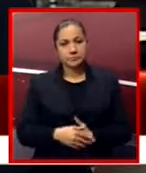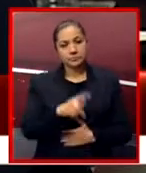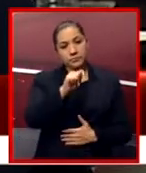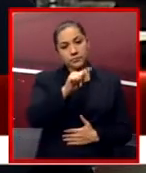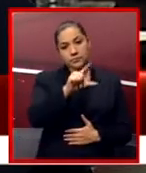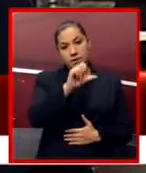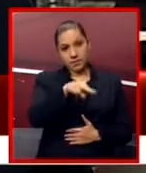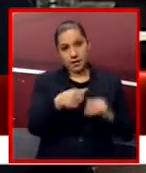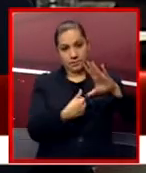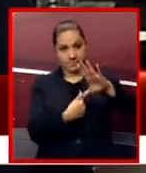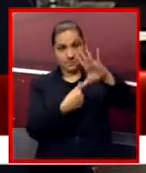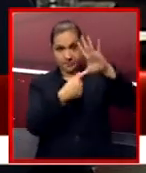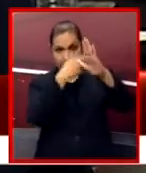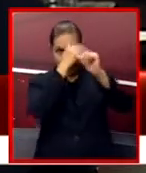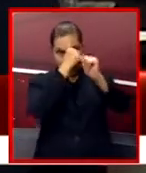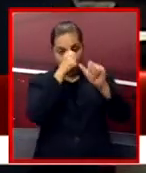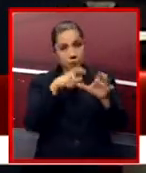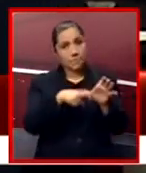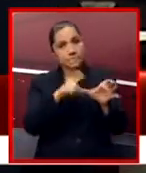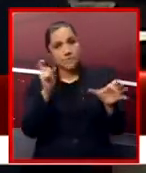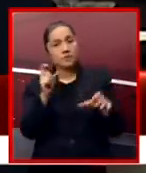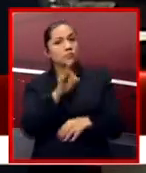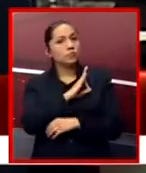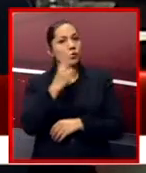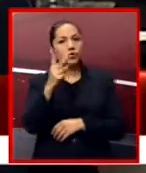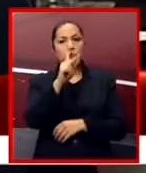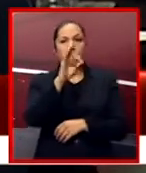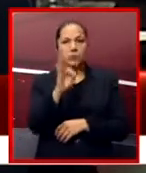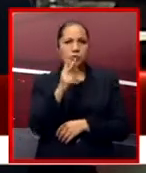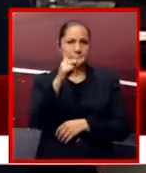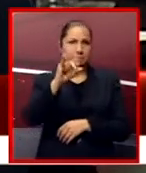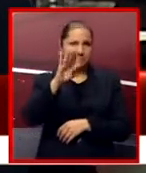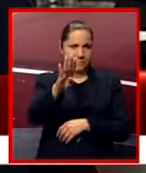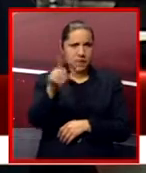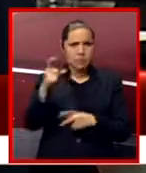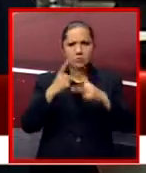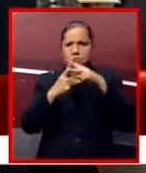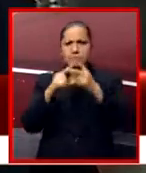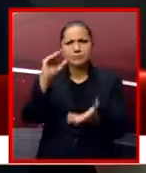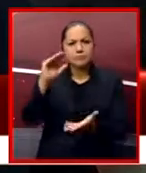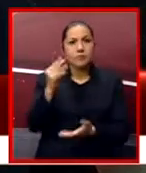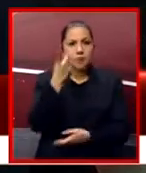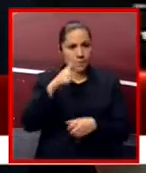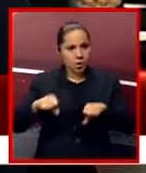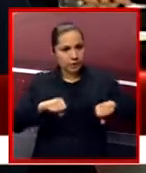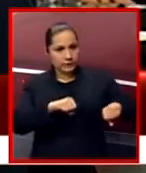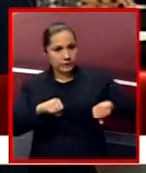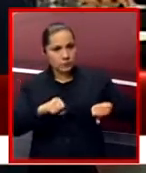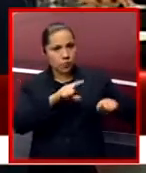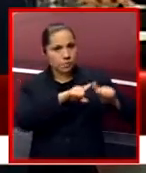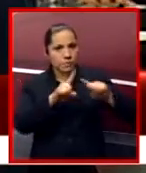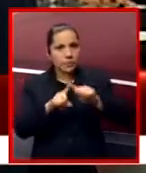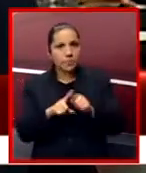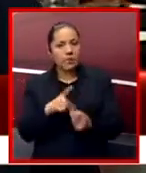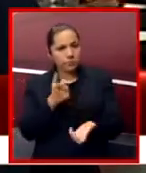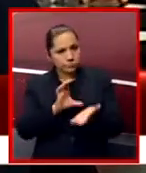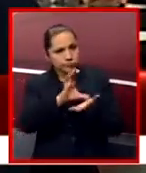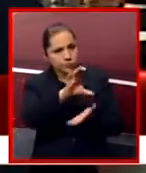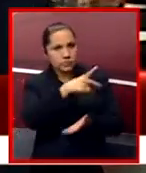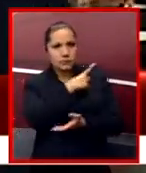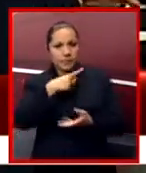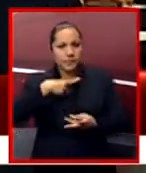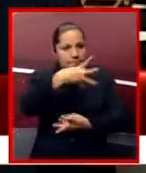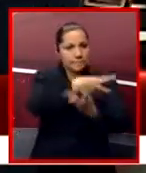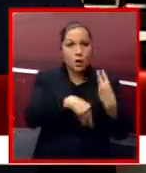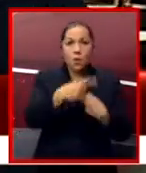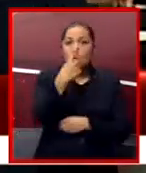del 2% del PIB y el costo asociado a los sismos se estima que será en un 1% del PIB, porque también